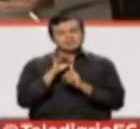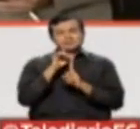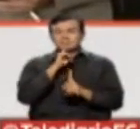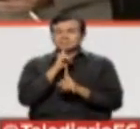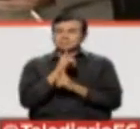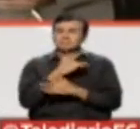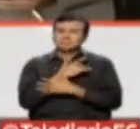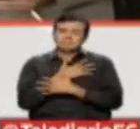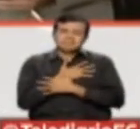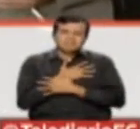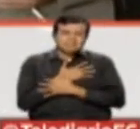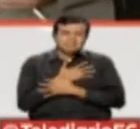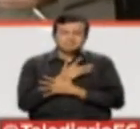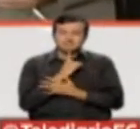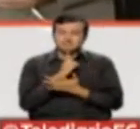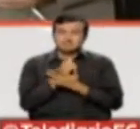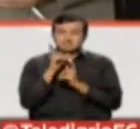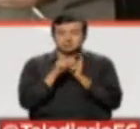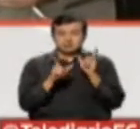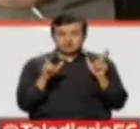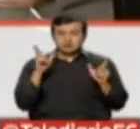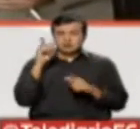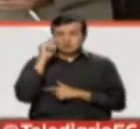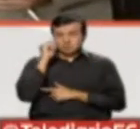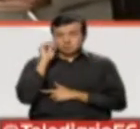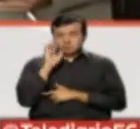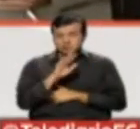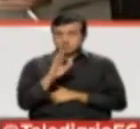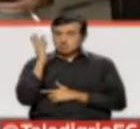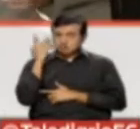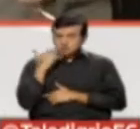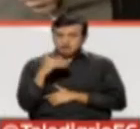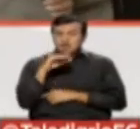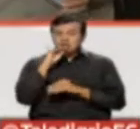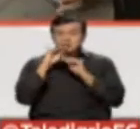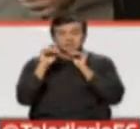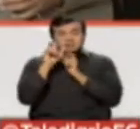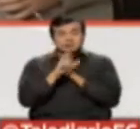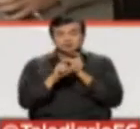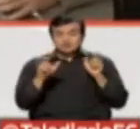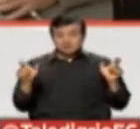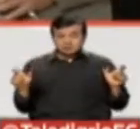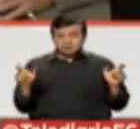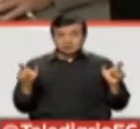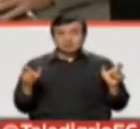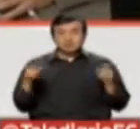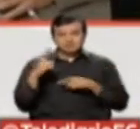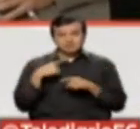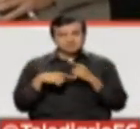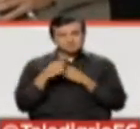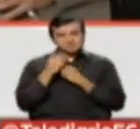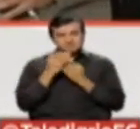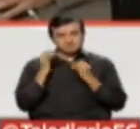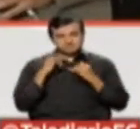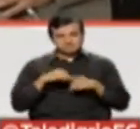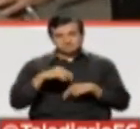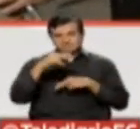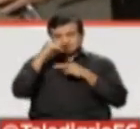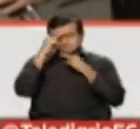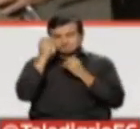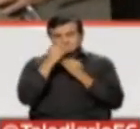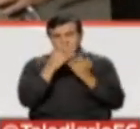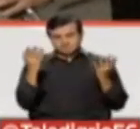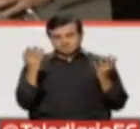tan cariñosos como son las personas con síndrome de dawn esta manera me despido momentáneamente nos vemos dentro de un momento con más detalles